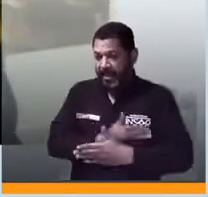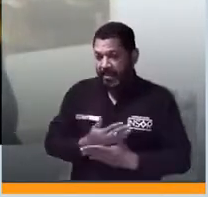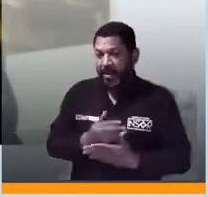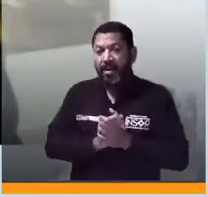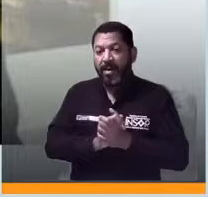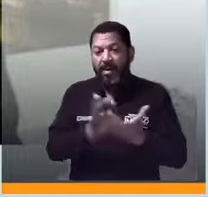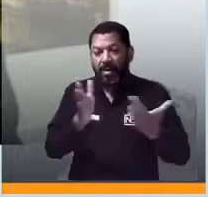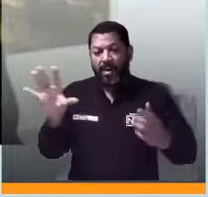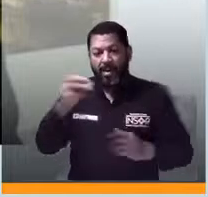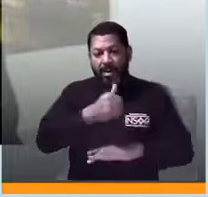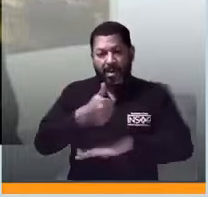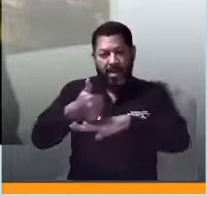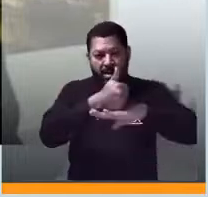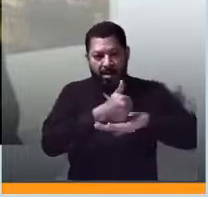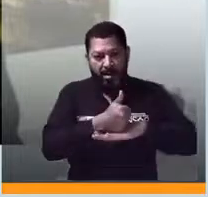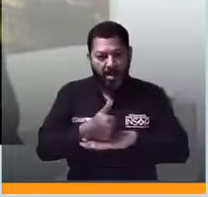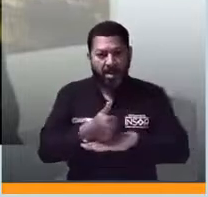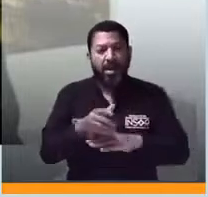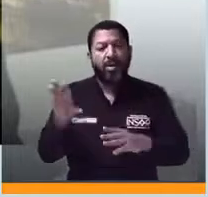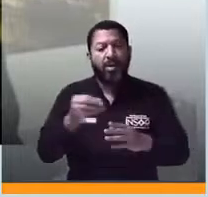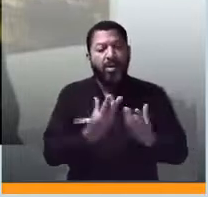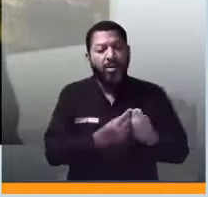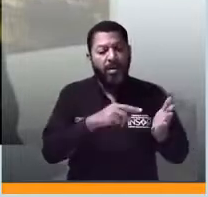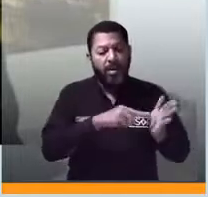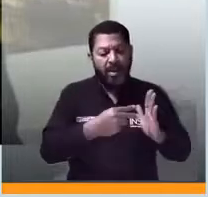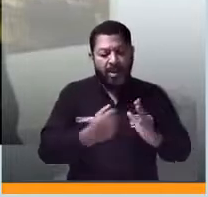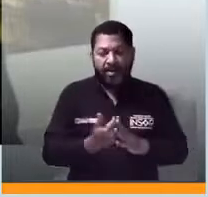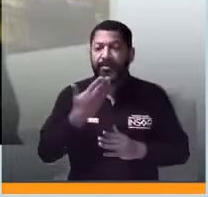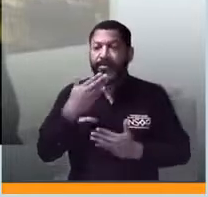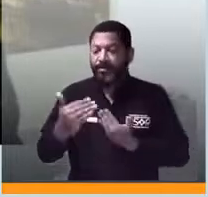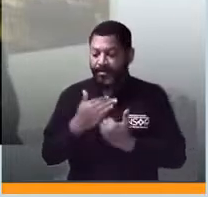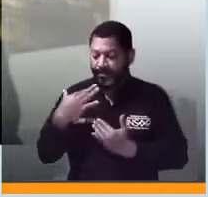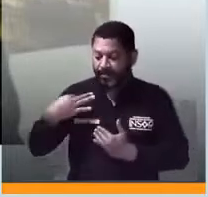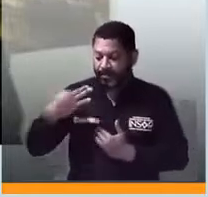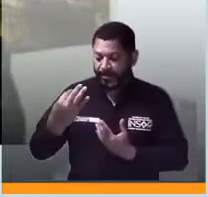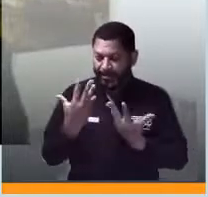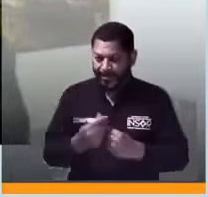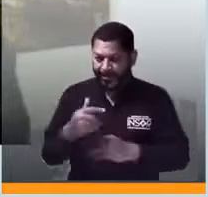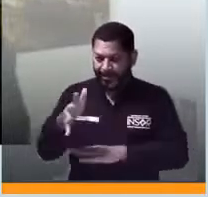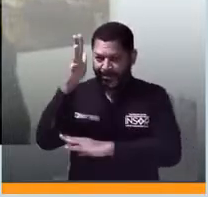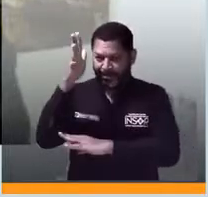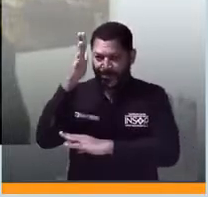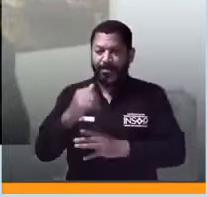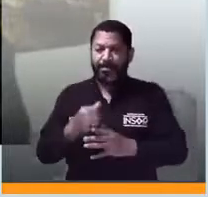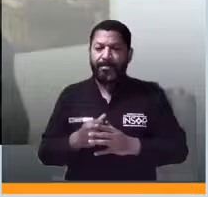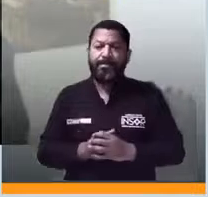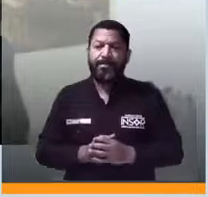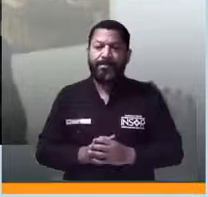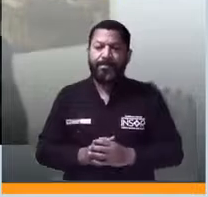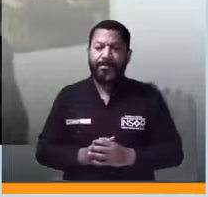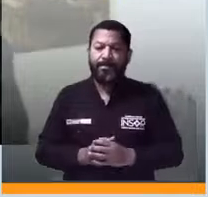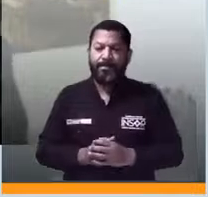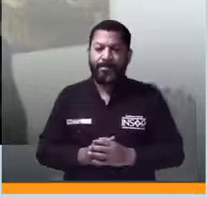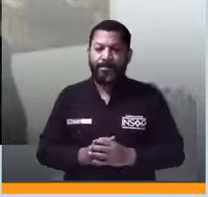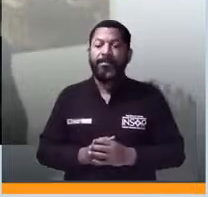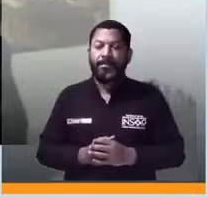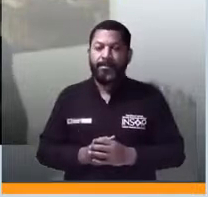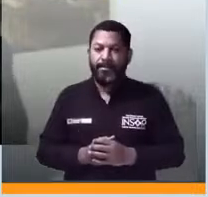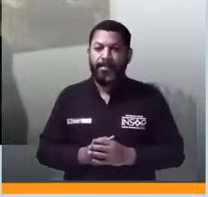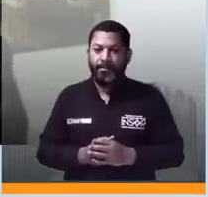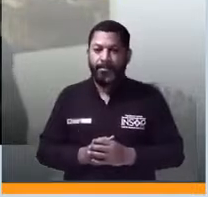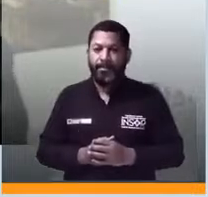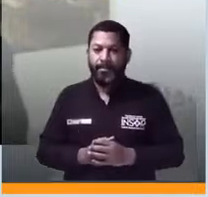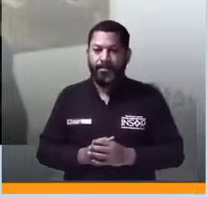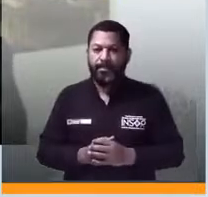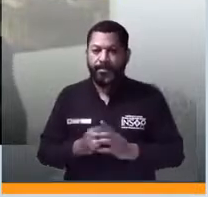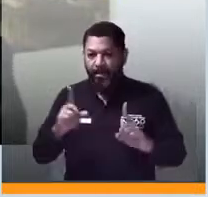compañeros rectores panelistas y para todo el equipo técnico. Muchas gracias por la invitación a Educatec. Bueno, creo que lo hemos reflexionado y creo